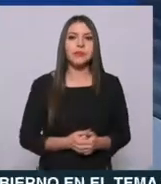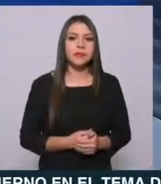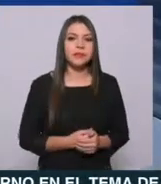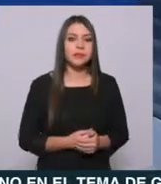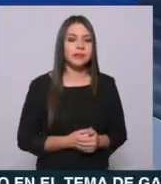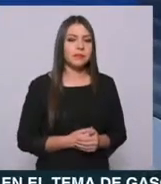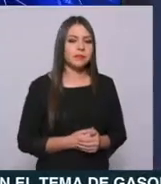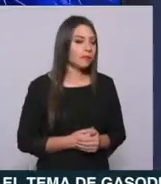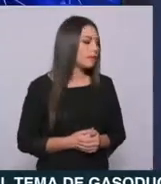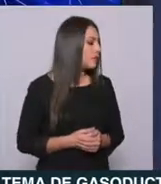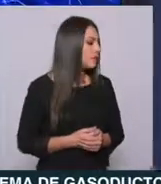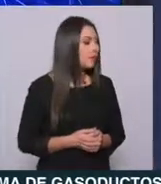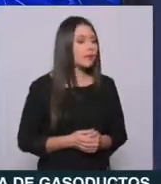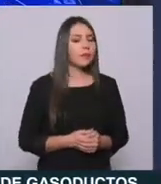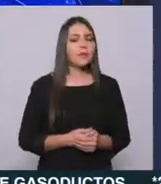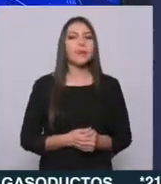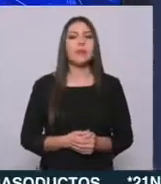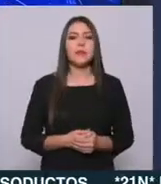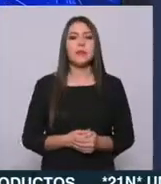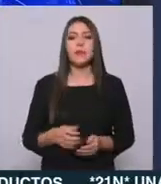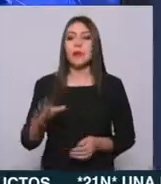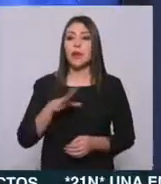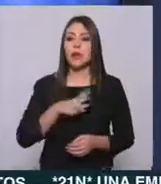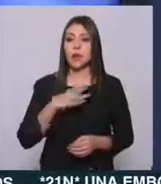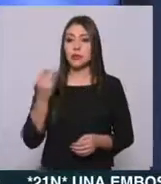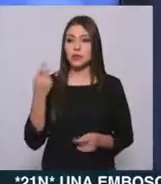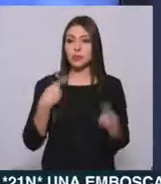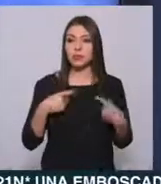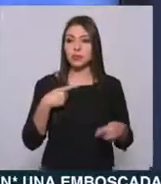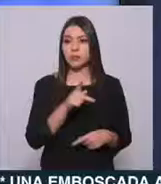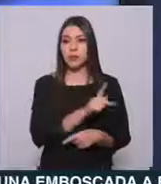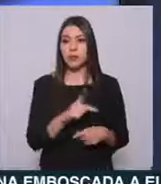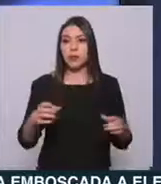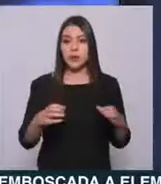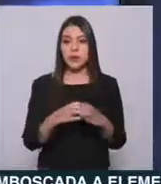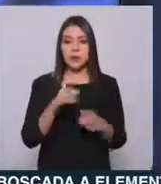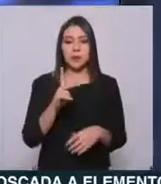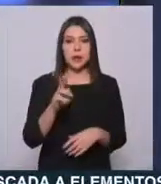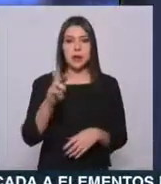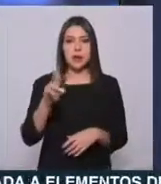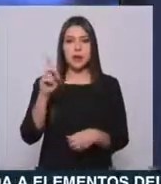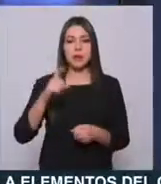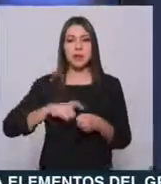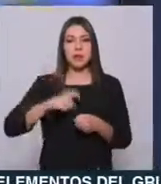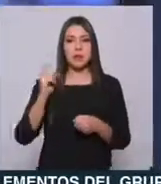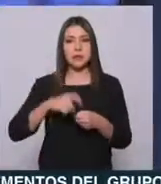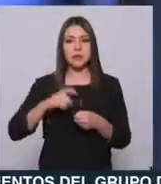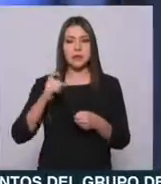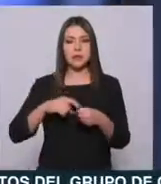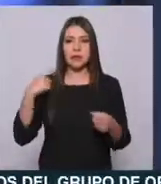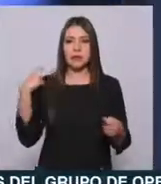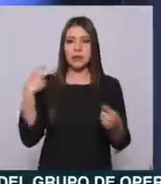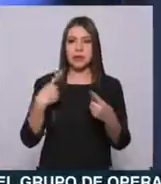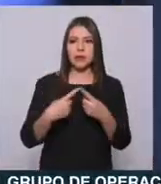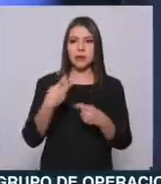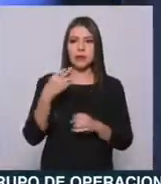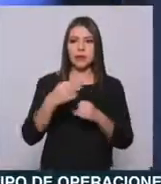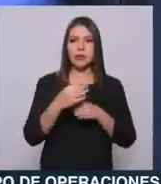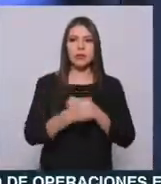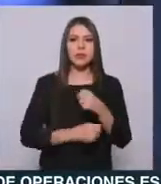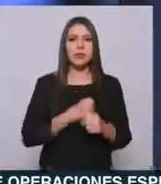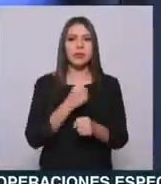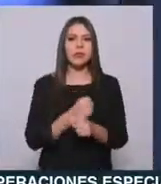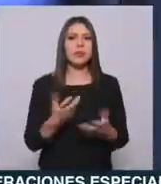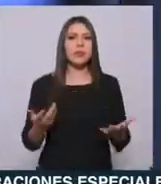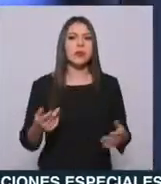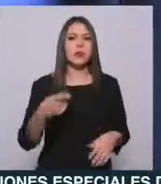hay una salida considerable de miembros del PRD durante los últimos meses, por no decir el último año. ¿A qué considera el partido